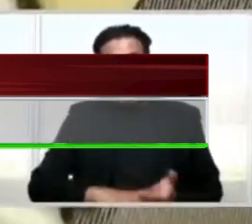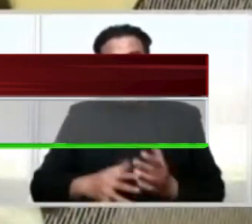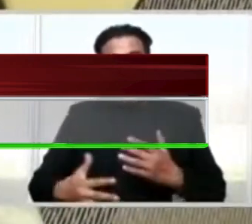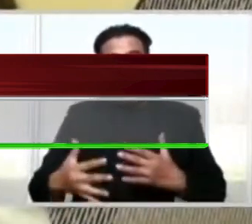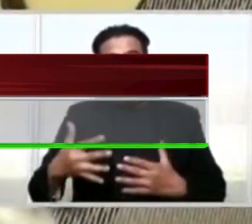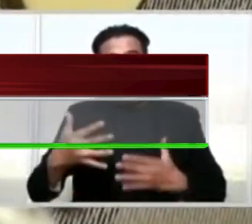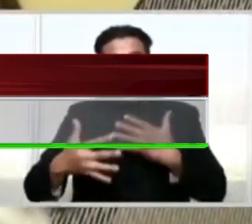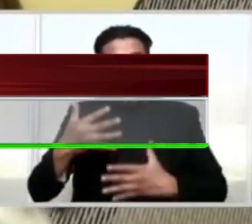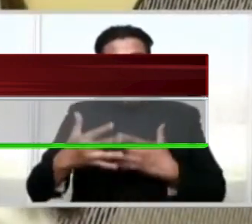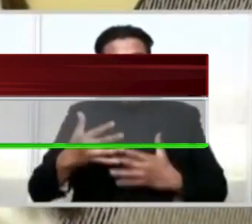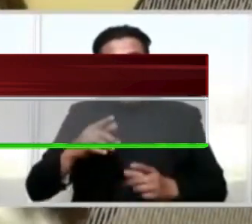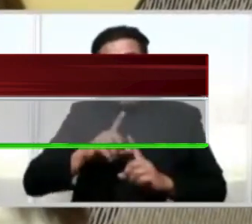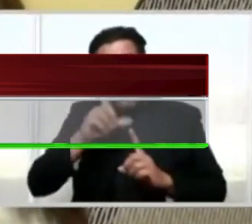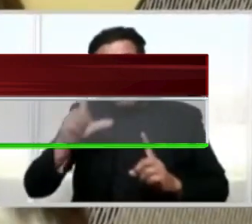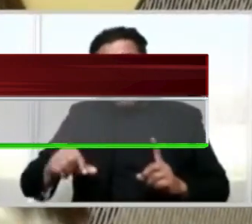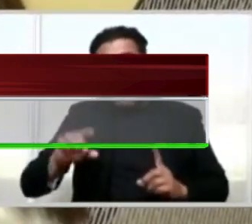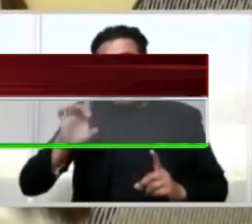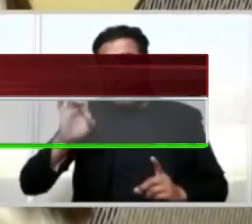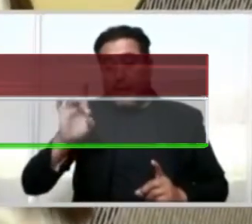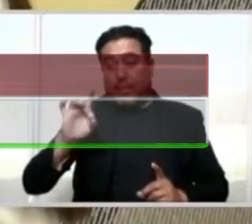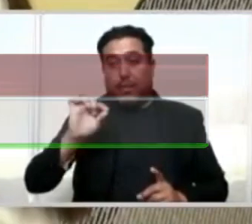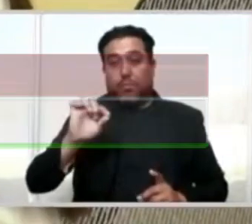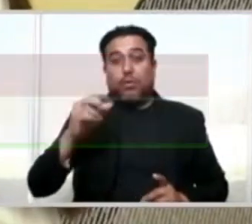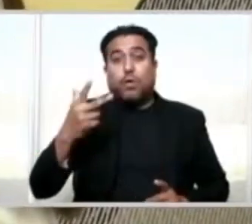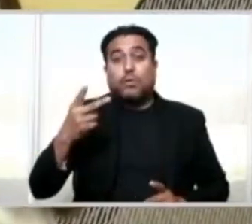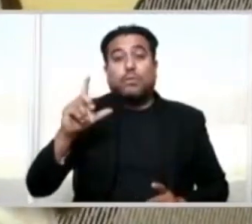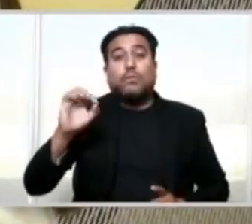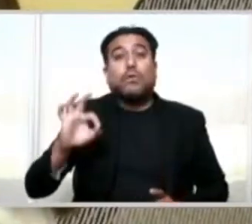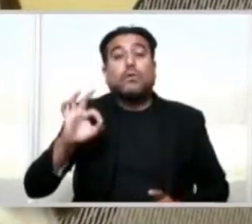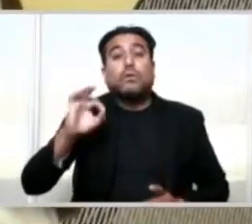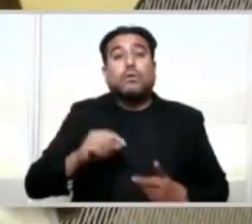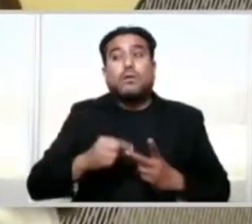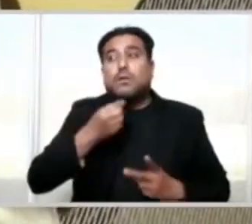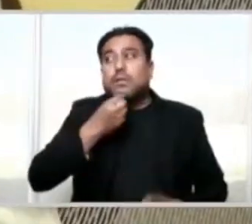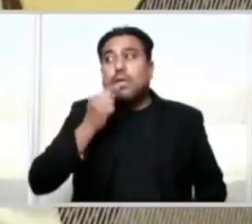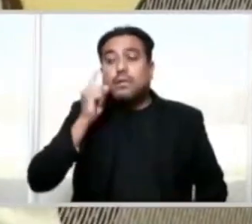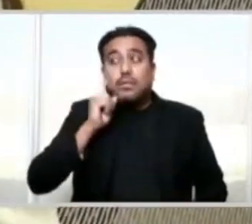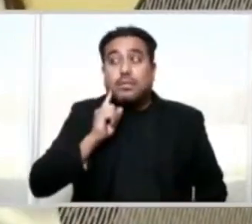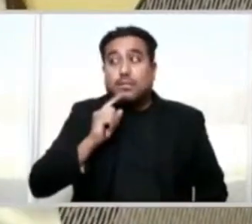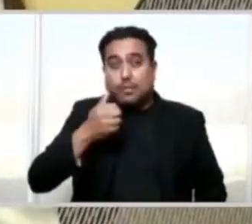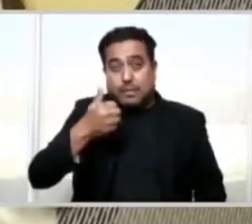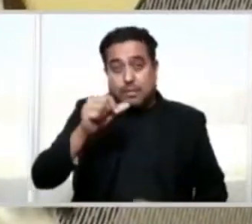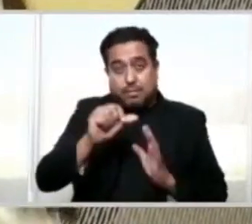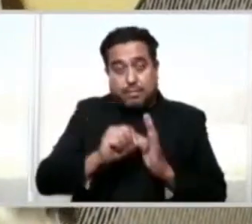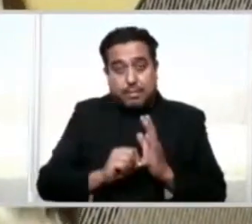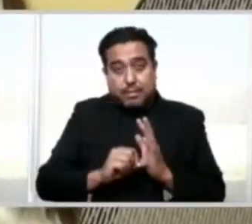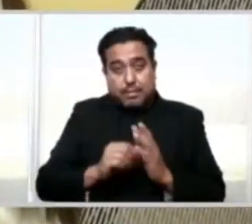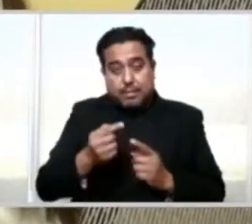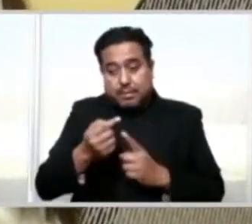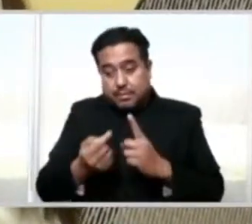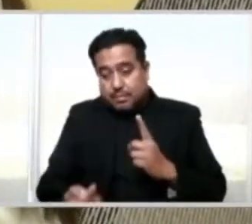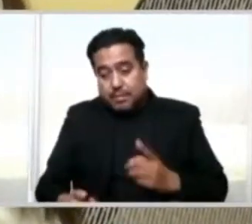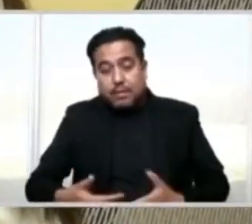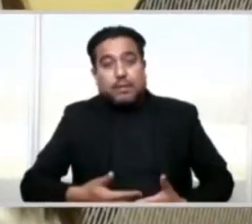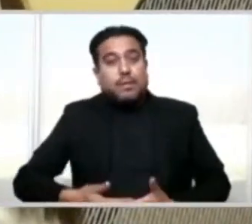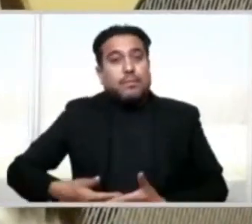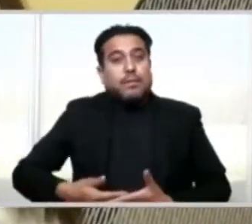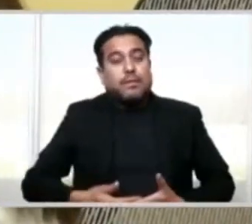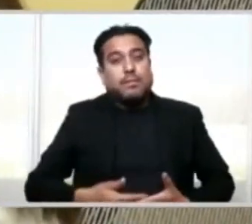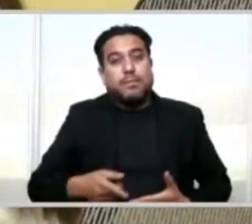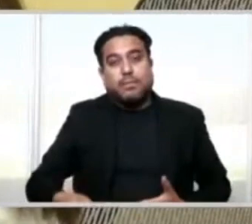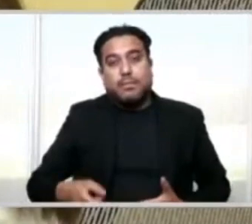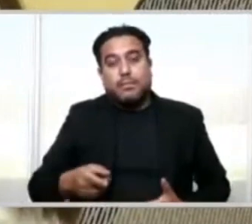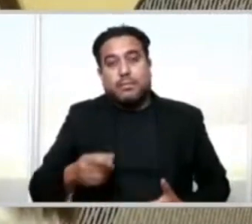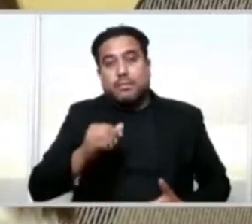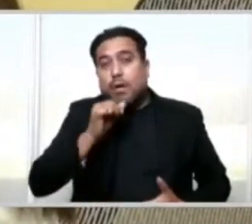nacional, únicamente el 30.8% de las niñas y niños menores de 6 meses reciben lactancia